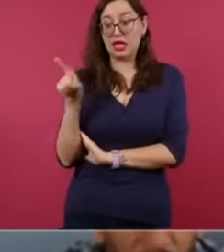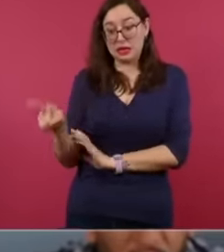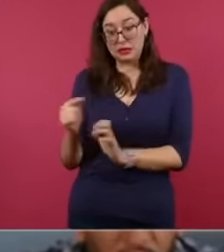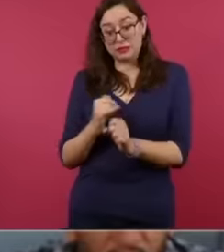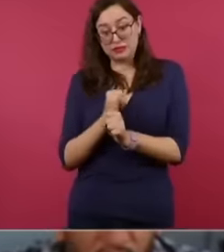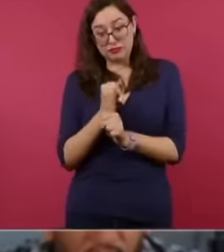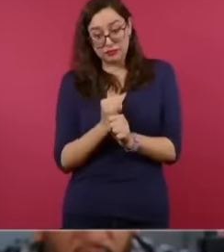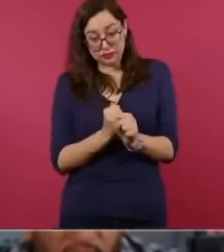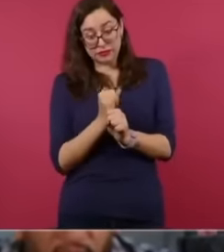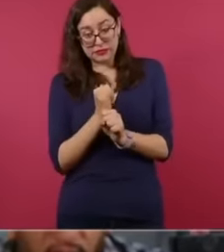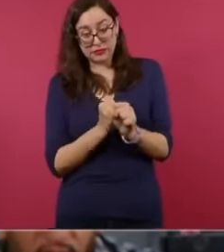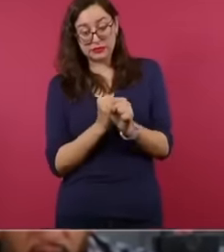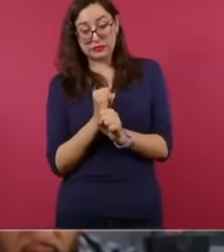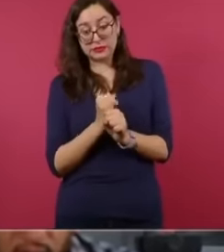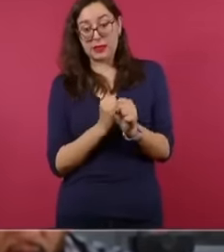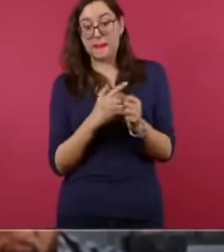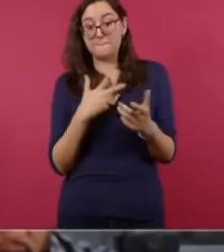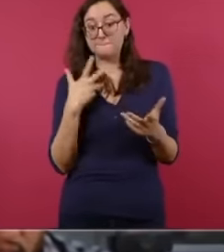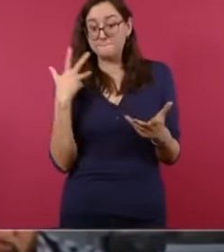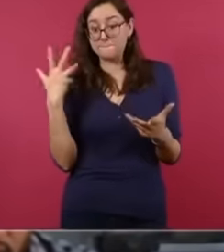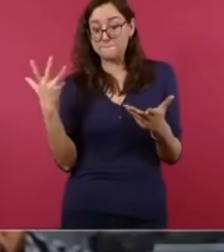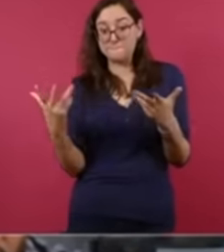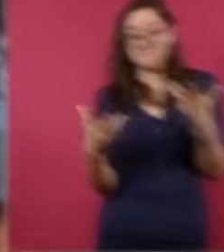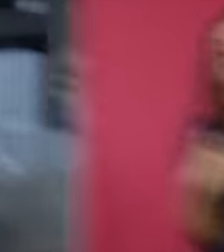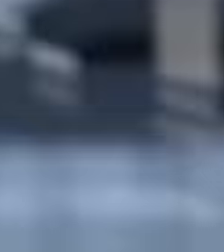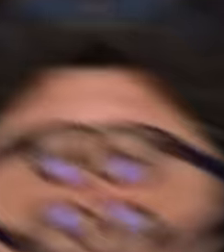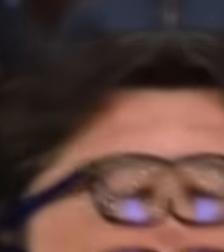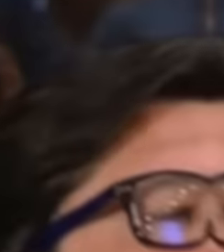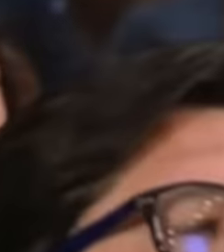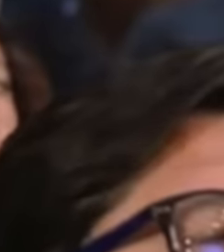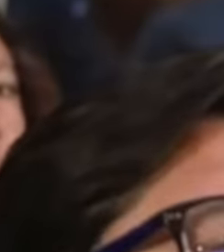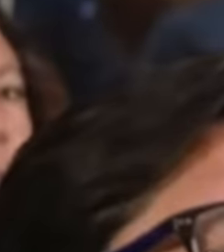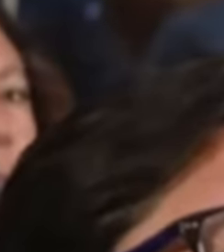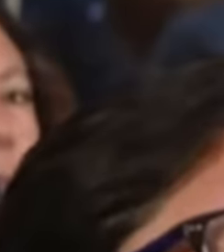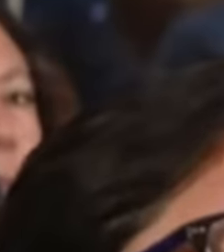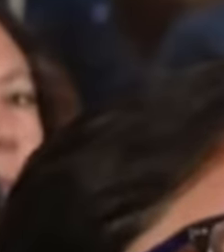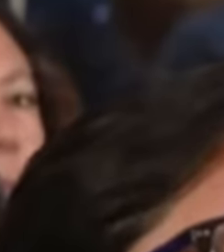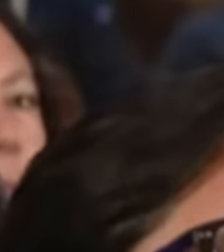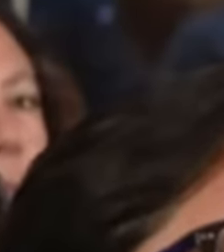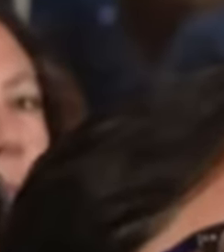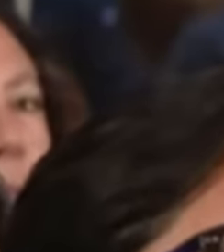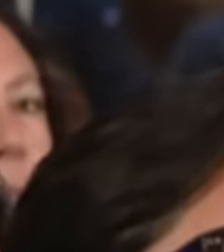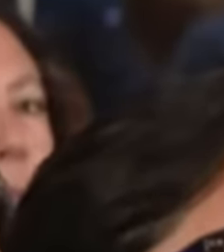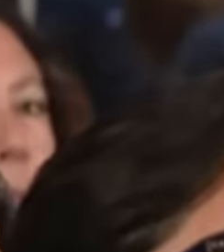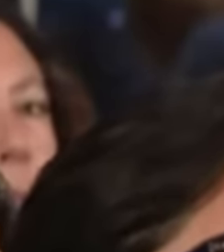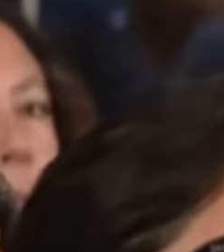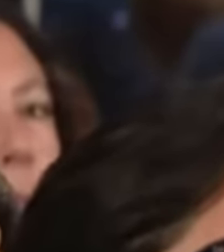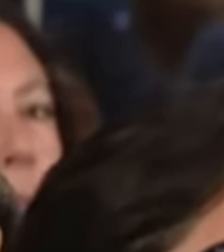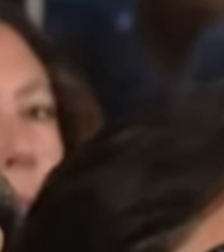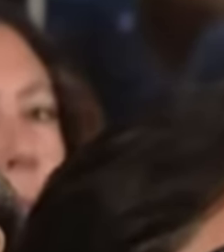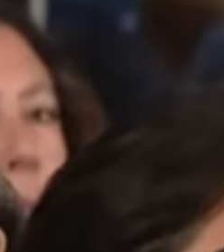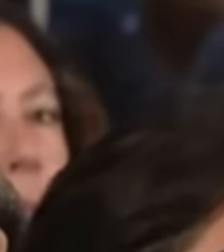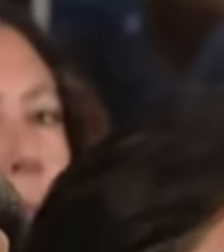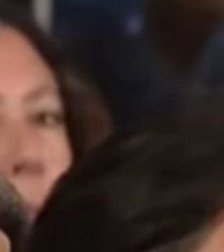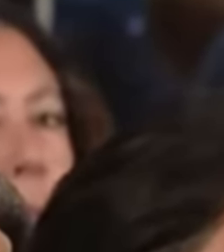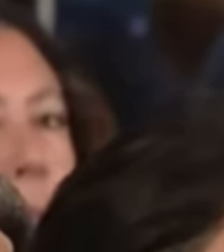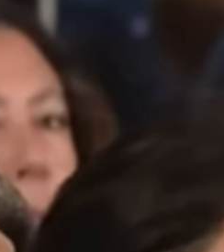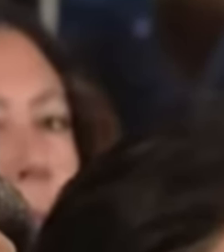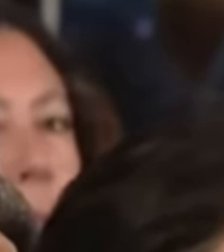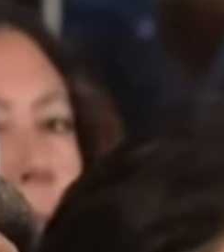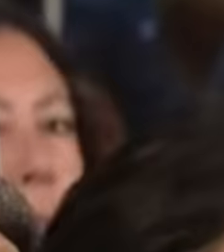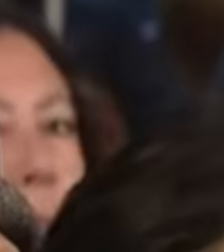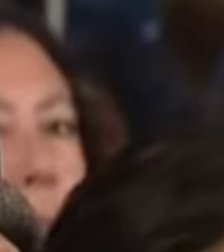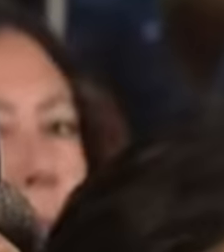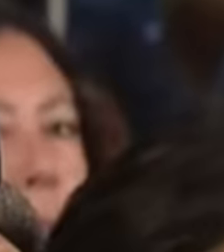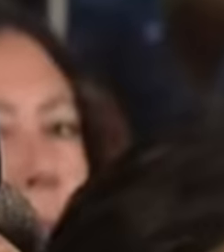supuesta reportera independiente. Reina Aide Ramírez Hernández, quien es originaria de Hermosillo y